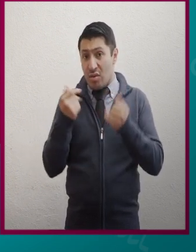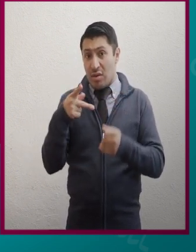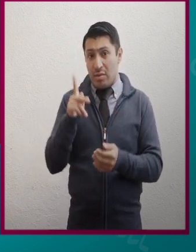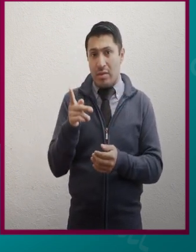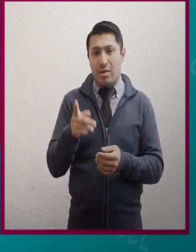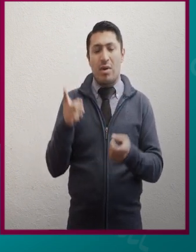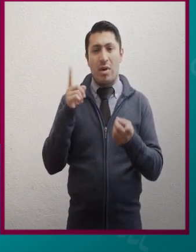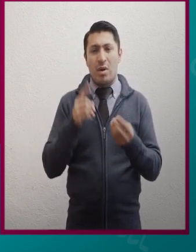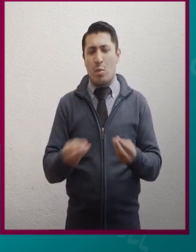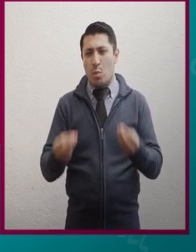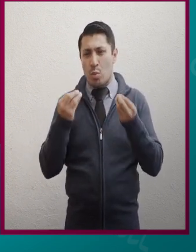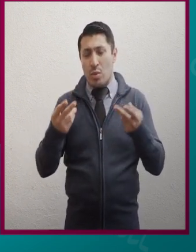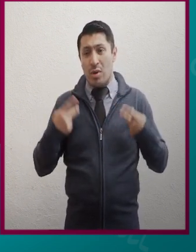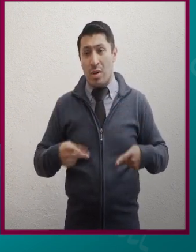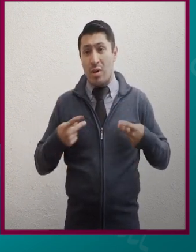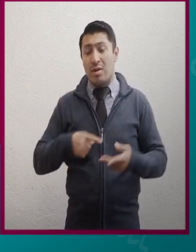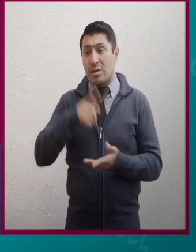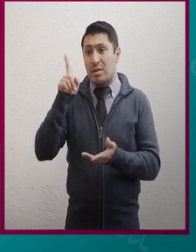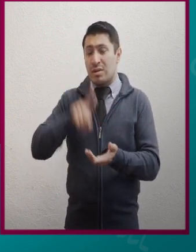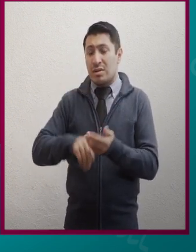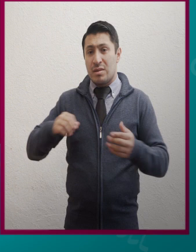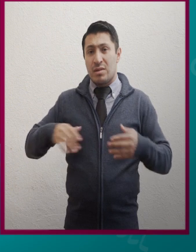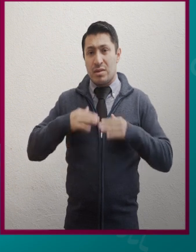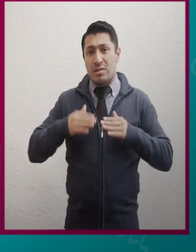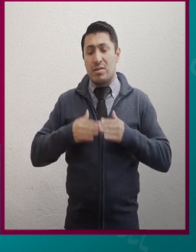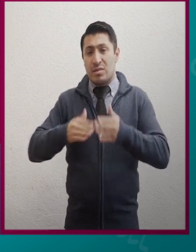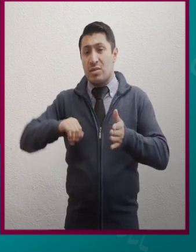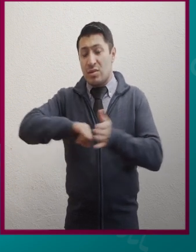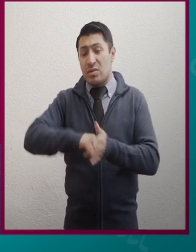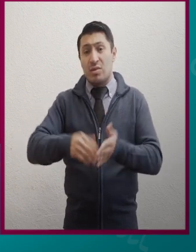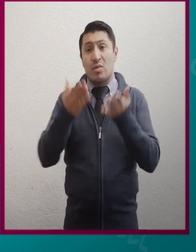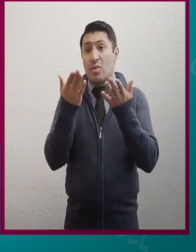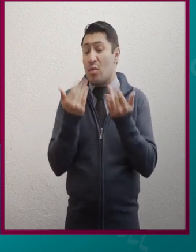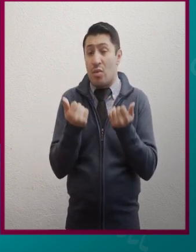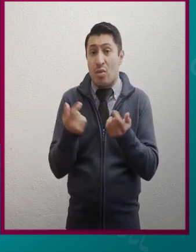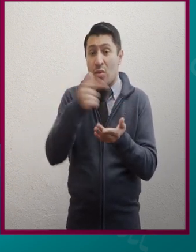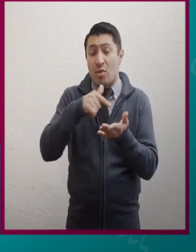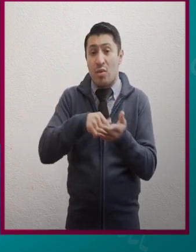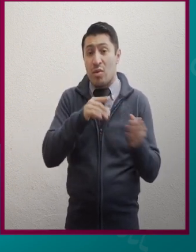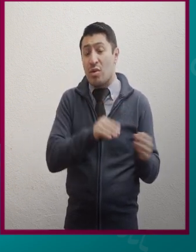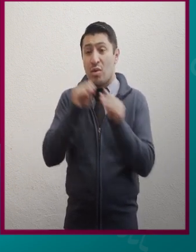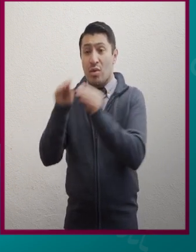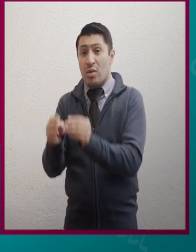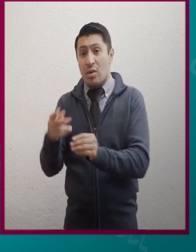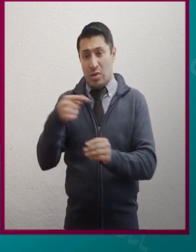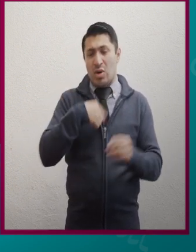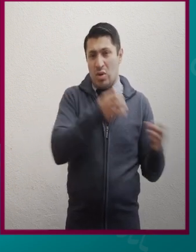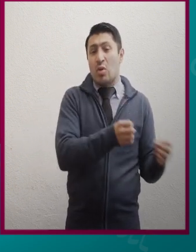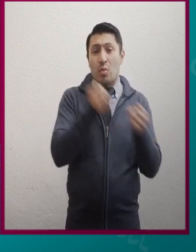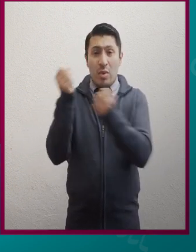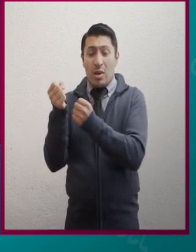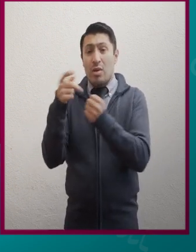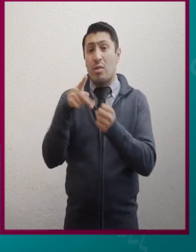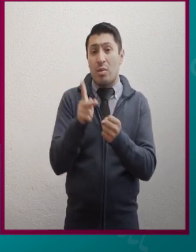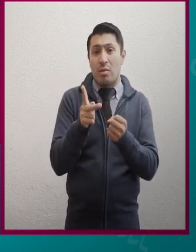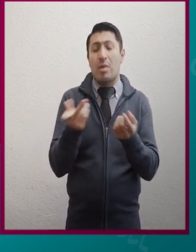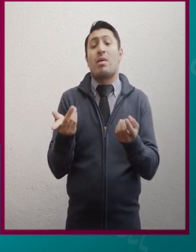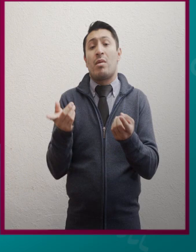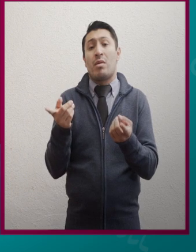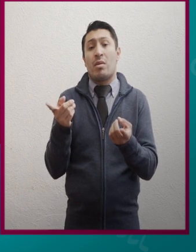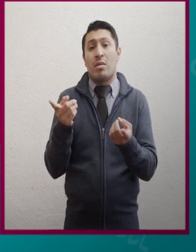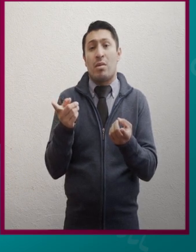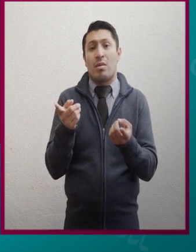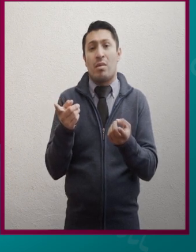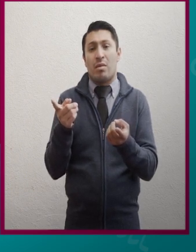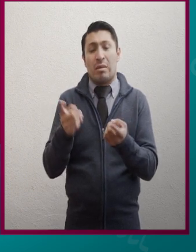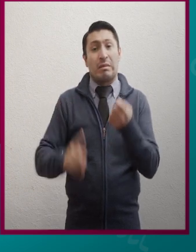hay dónde atracarlo. Yo me lo llevo, pero... lío. Por todos lados. Sí,